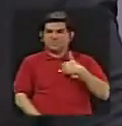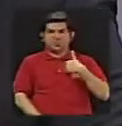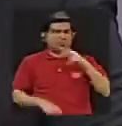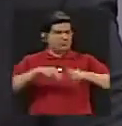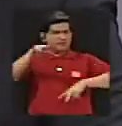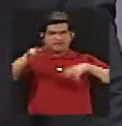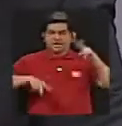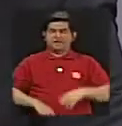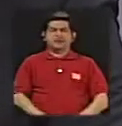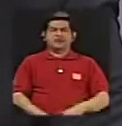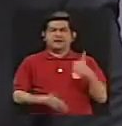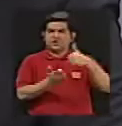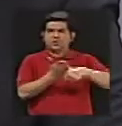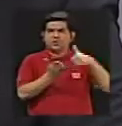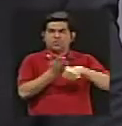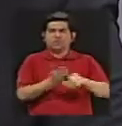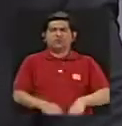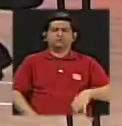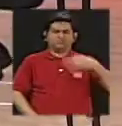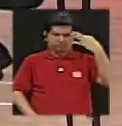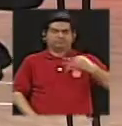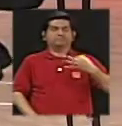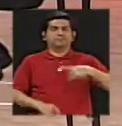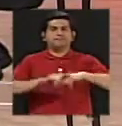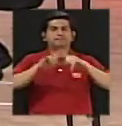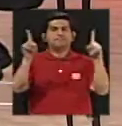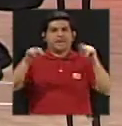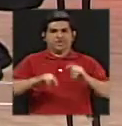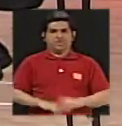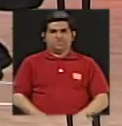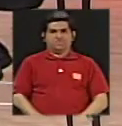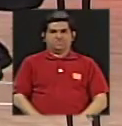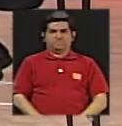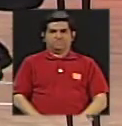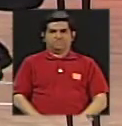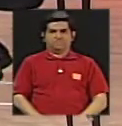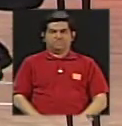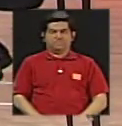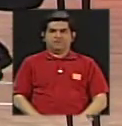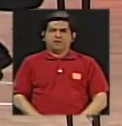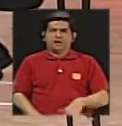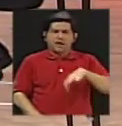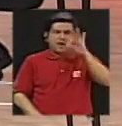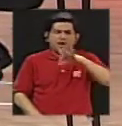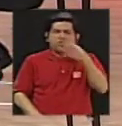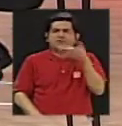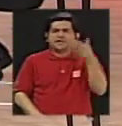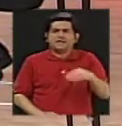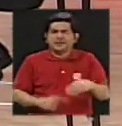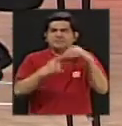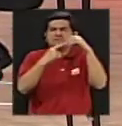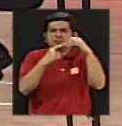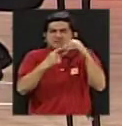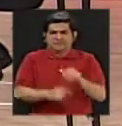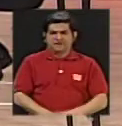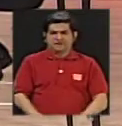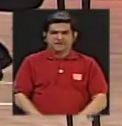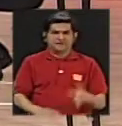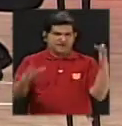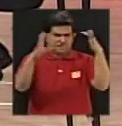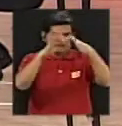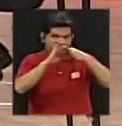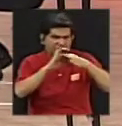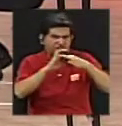volatilidad, que había un voto muy, muy consolidado. Pero ¿cuáles fueron los hallazgos principales que ustedes encontraron en cuanto